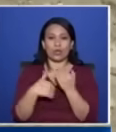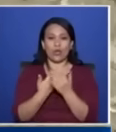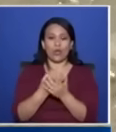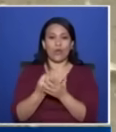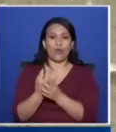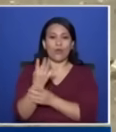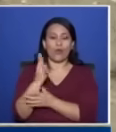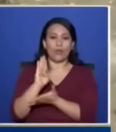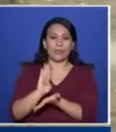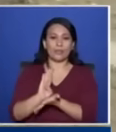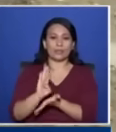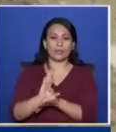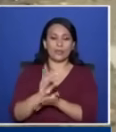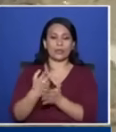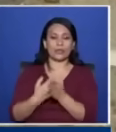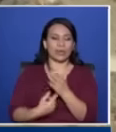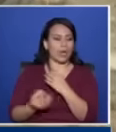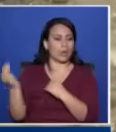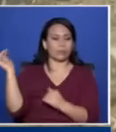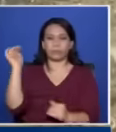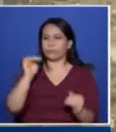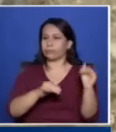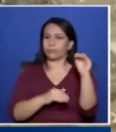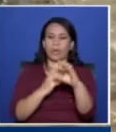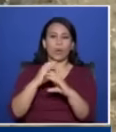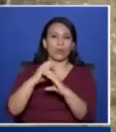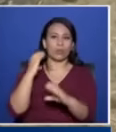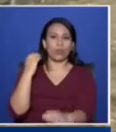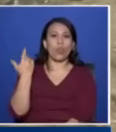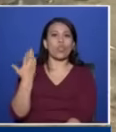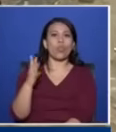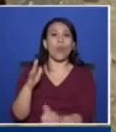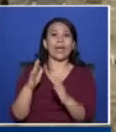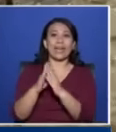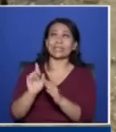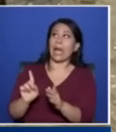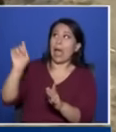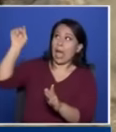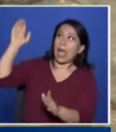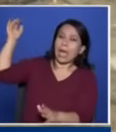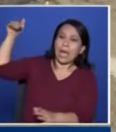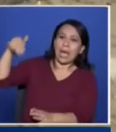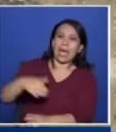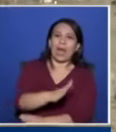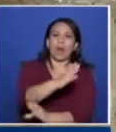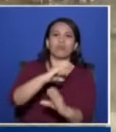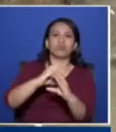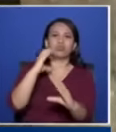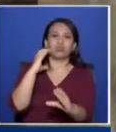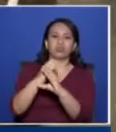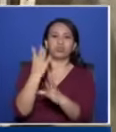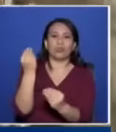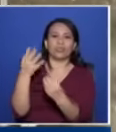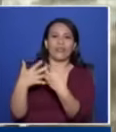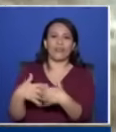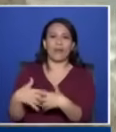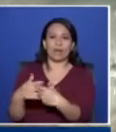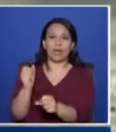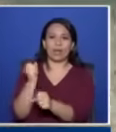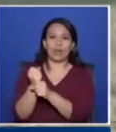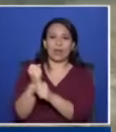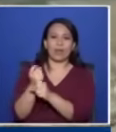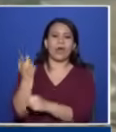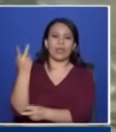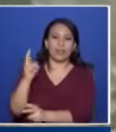de Bastión, que es muy transitado, a pesar de no hay viviendas precisamente en este punto, pero genera grandes problemas cuando las lluvias